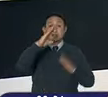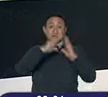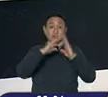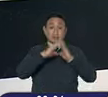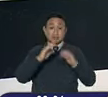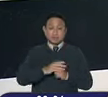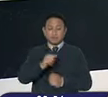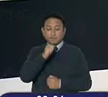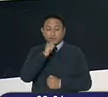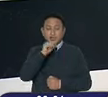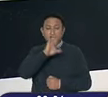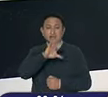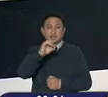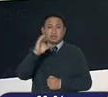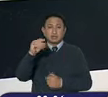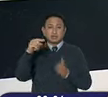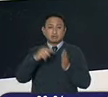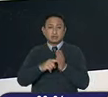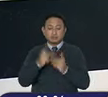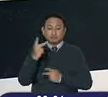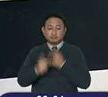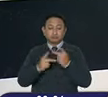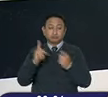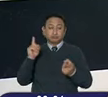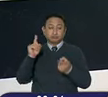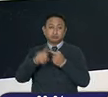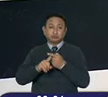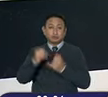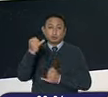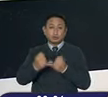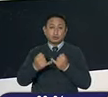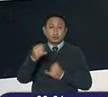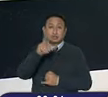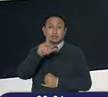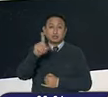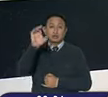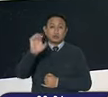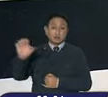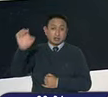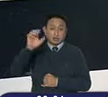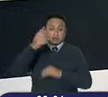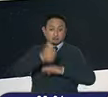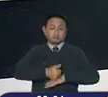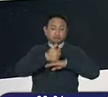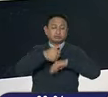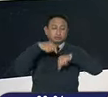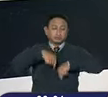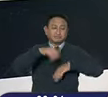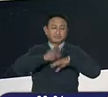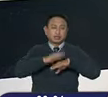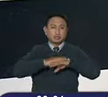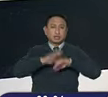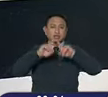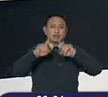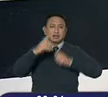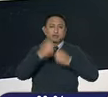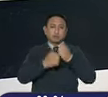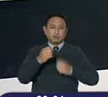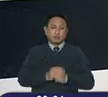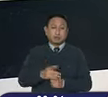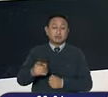medio millón, por lo que el proceso se extenderá hasta finales de este mes. Según las autoridades, diferentes problemas sociales retrasaron